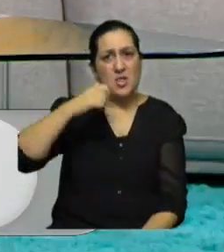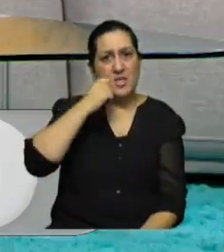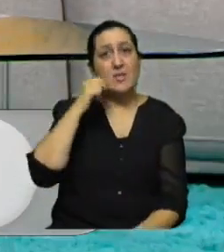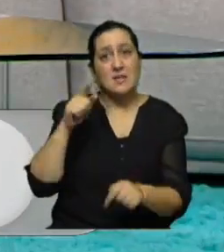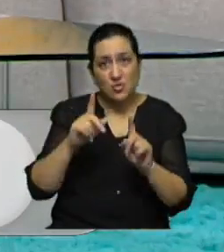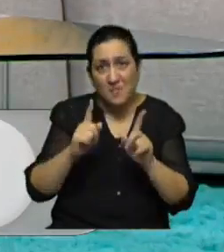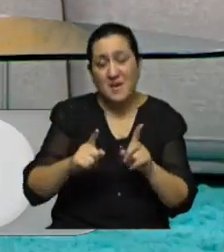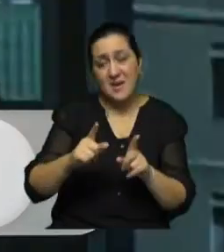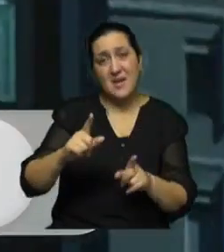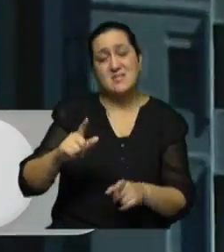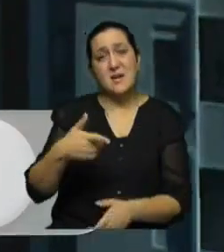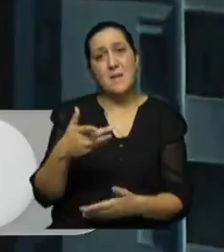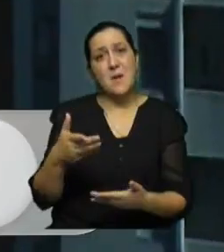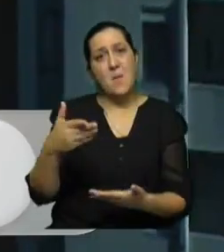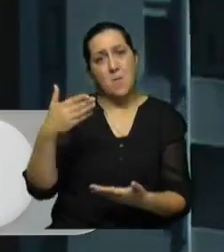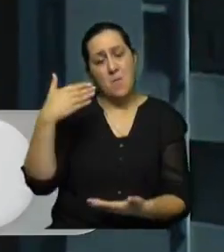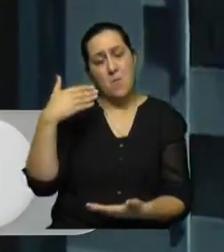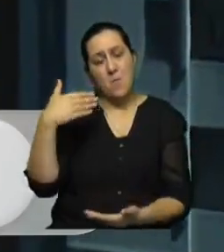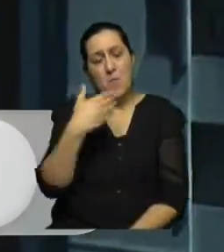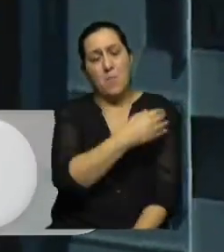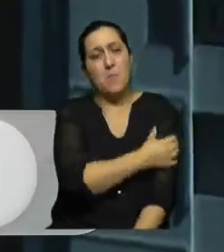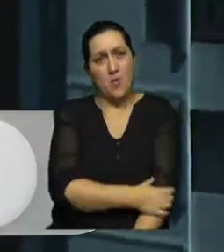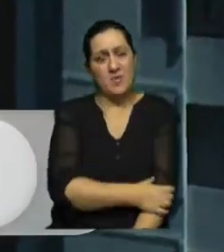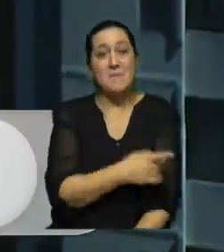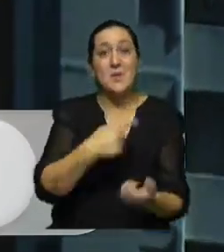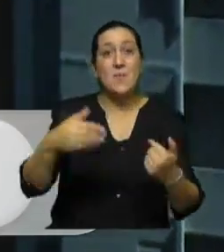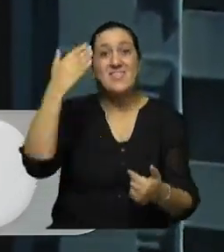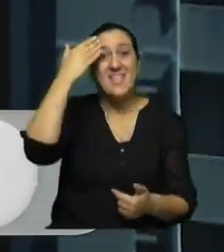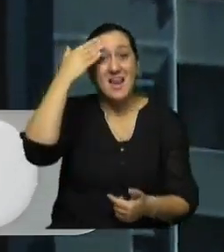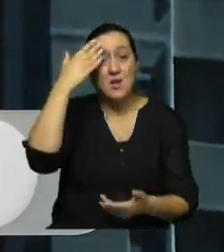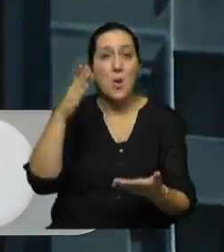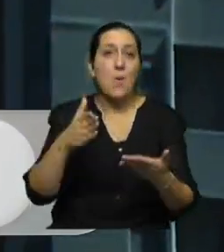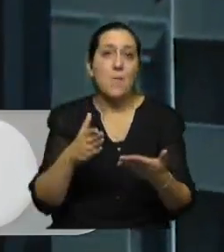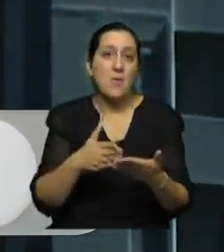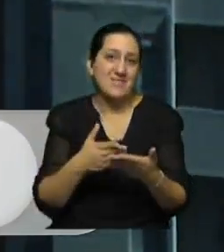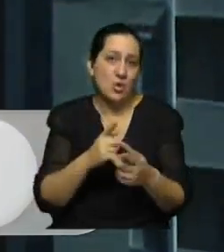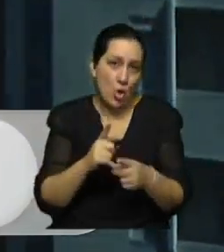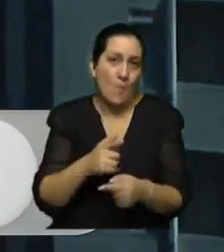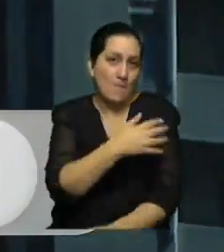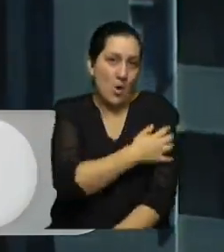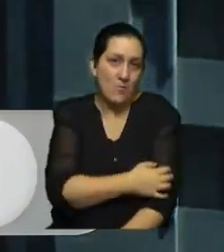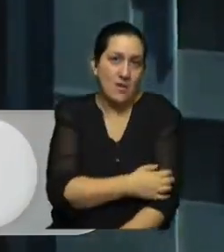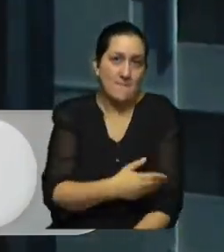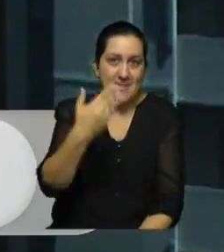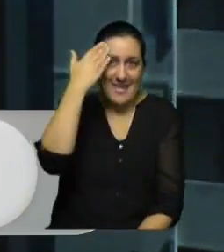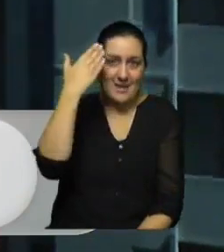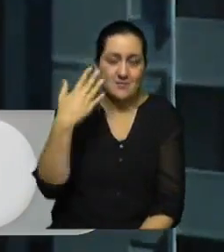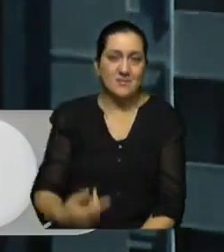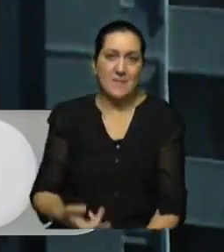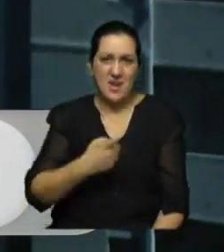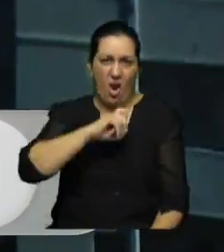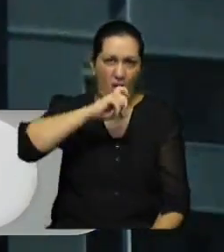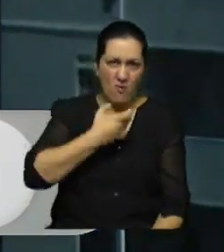es pobreza también. Eso es ser muy pobre mentalmente y son quienes definen nuestras leyes y nuestro sistema de convivencia. ¡No me van a calentar!